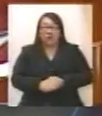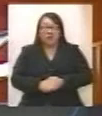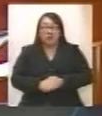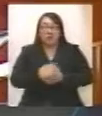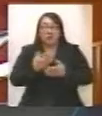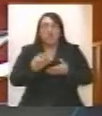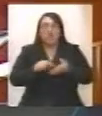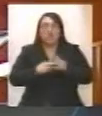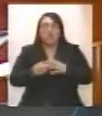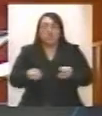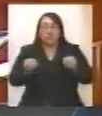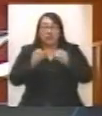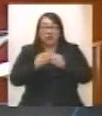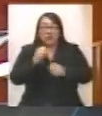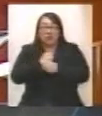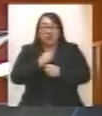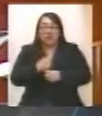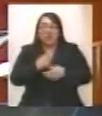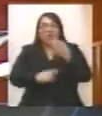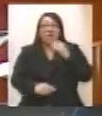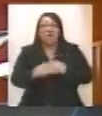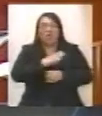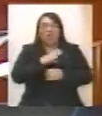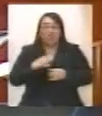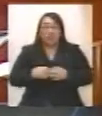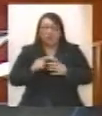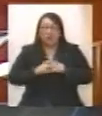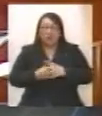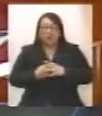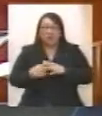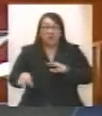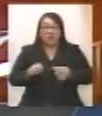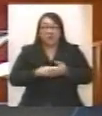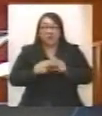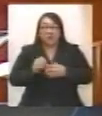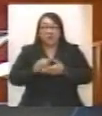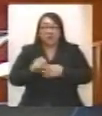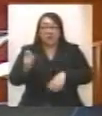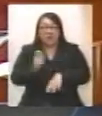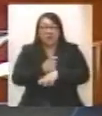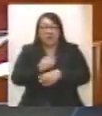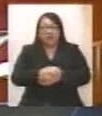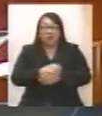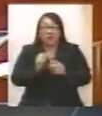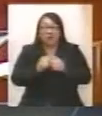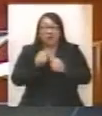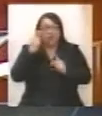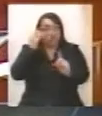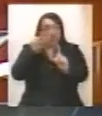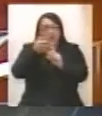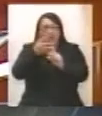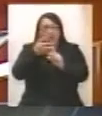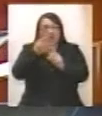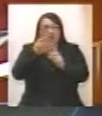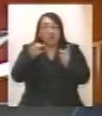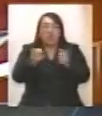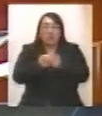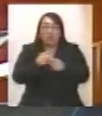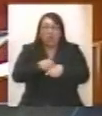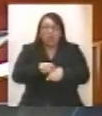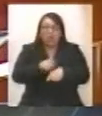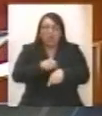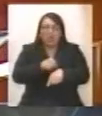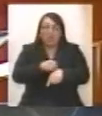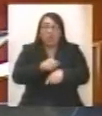una serie de acciones y tareas que el Estado comenzará a realizar de inmediato y con un horizonte de mediano